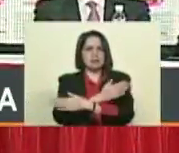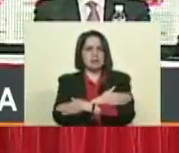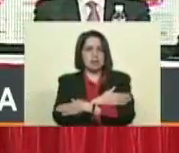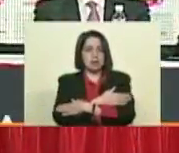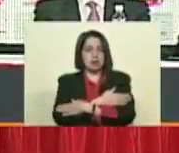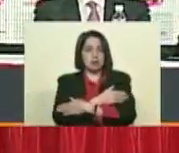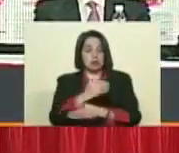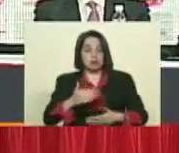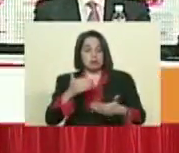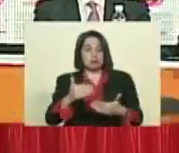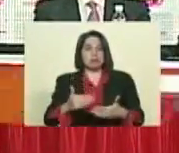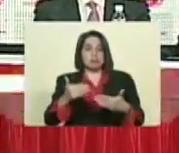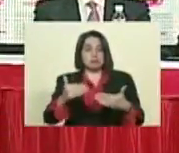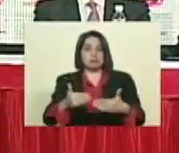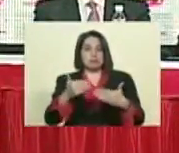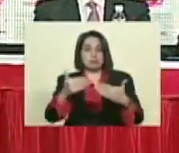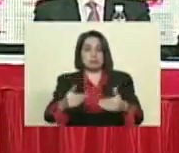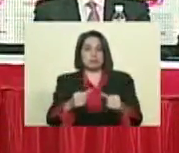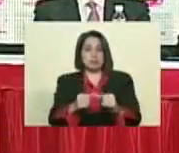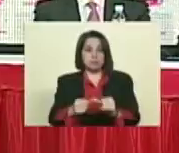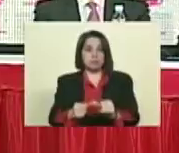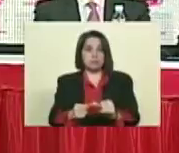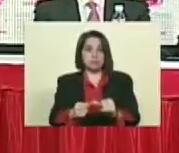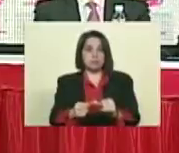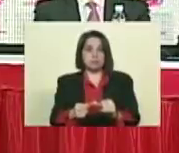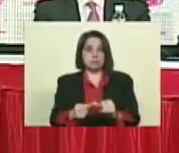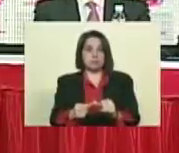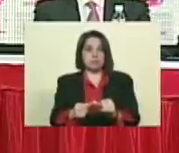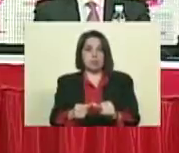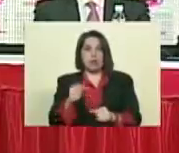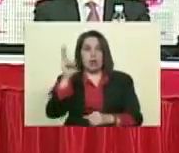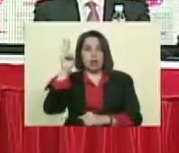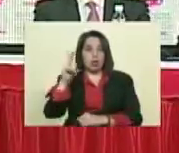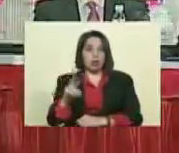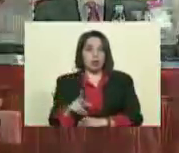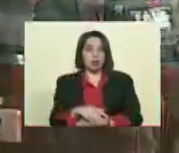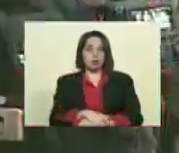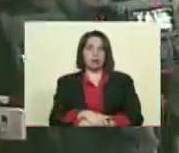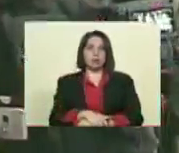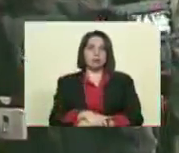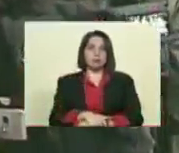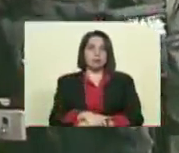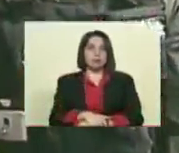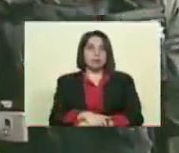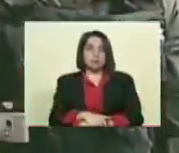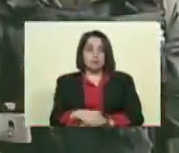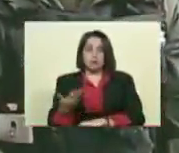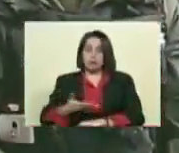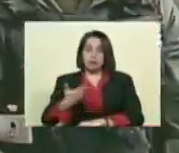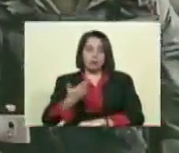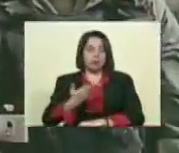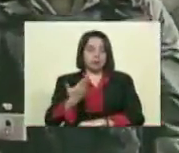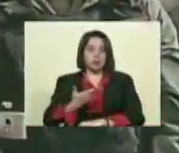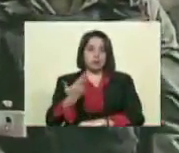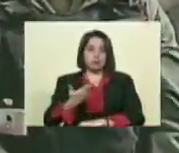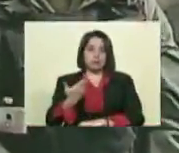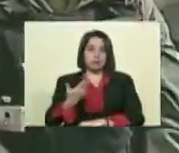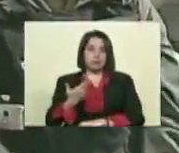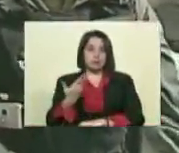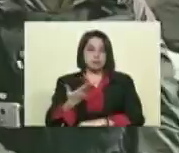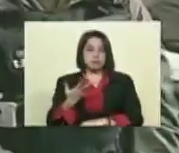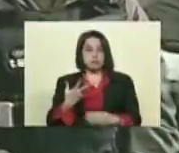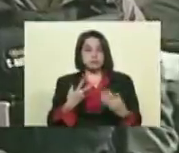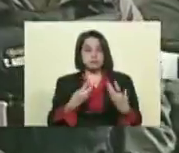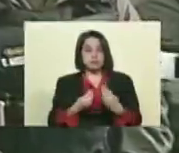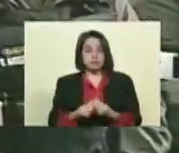vamos avanzando, vamos consolidándonos día a día. Así que bueno, muy importante,